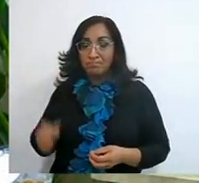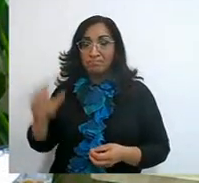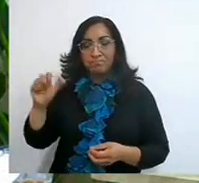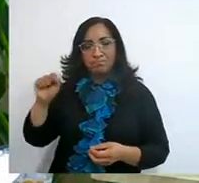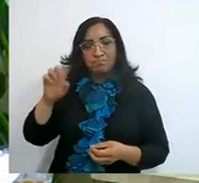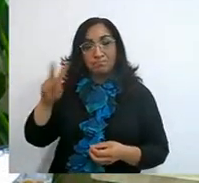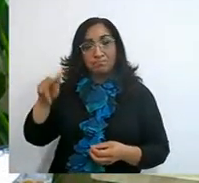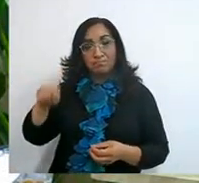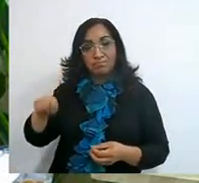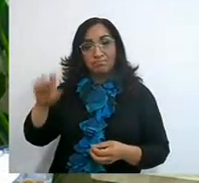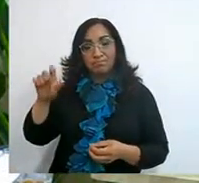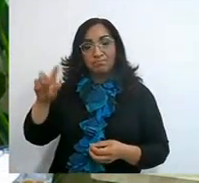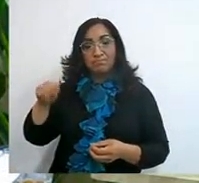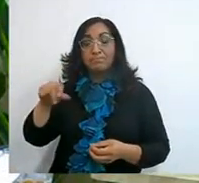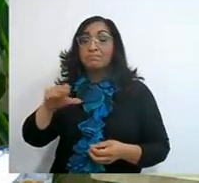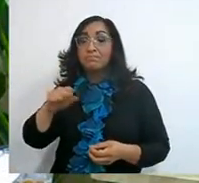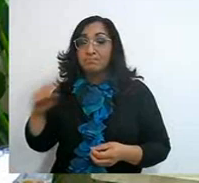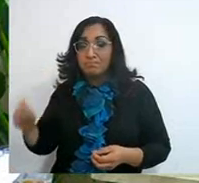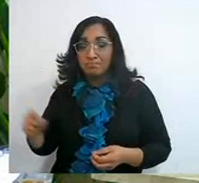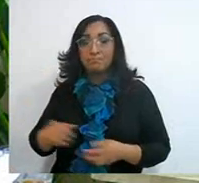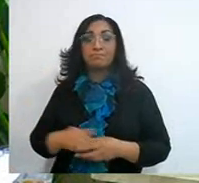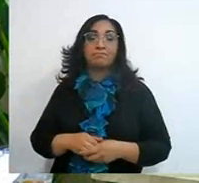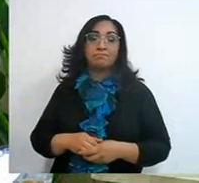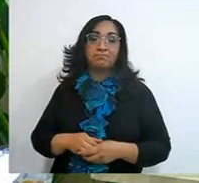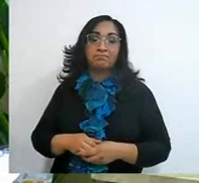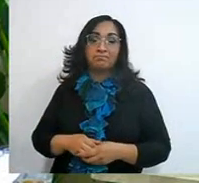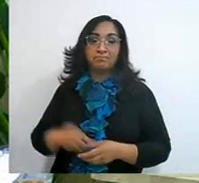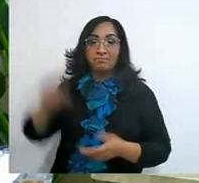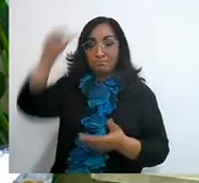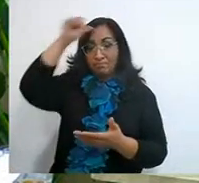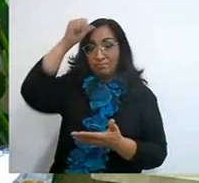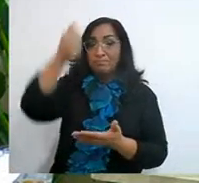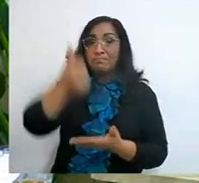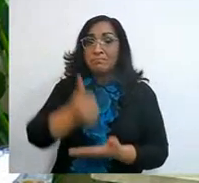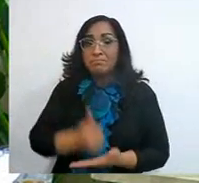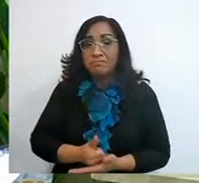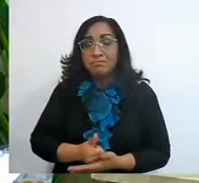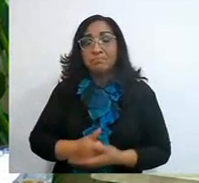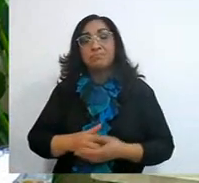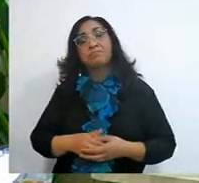Santiago, los apóstoles,